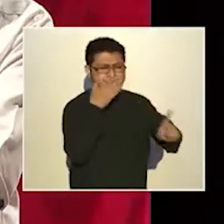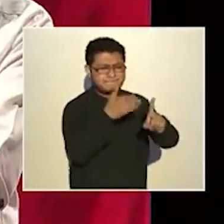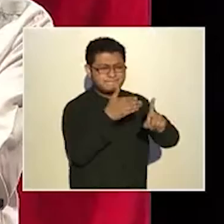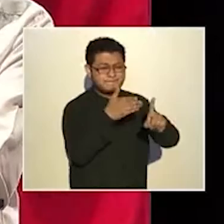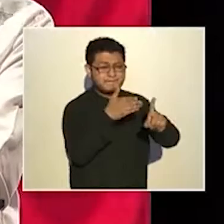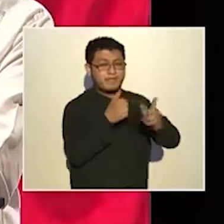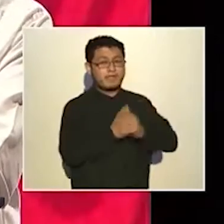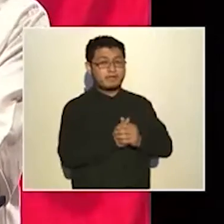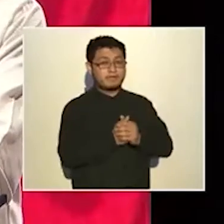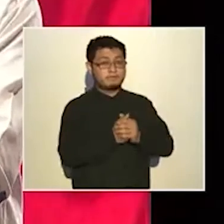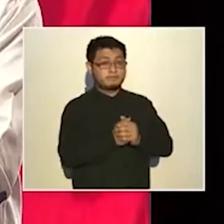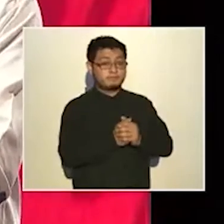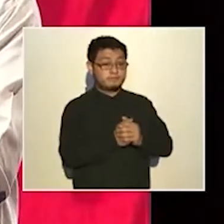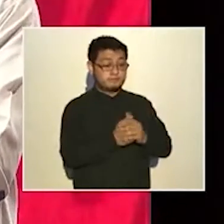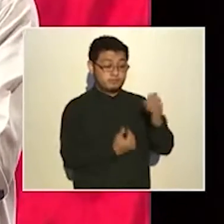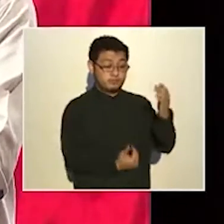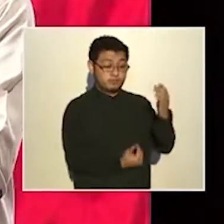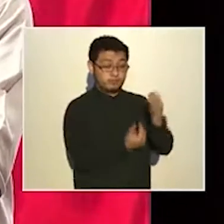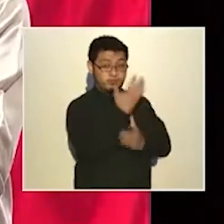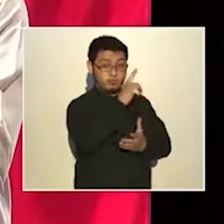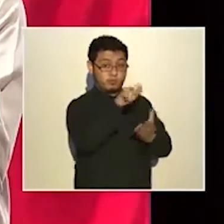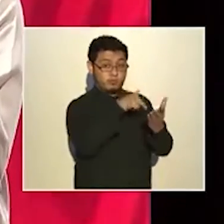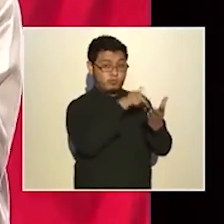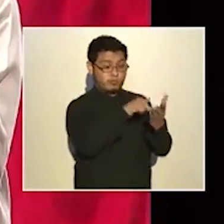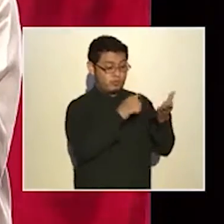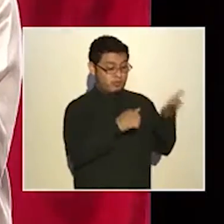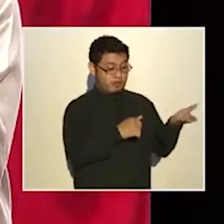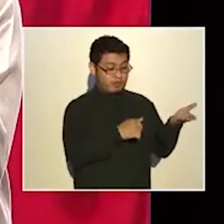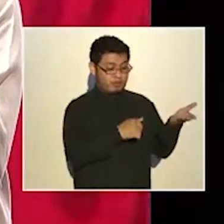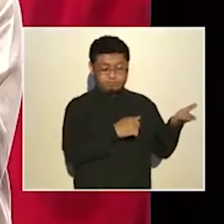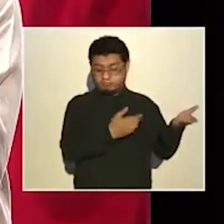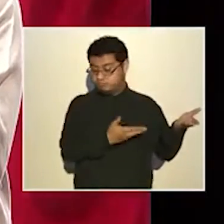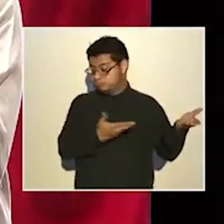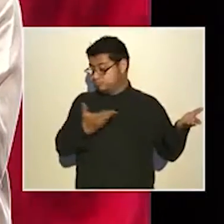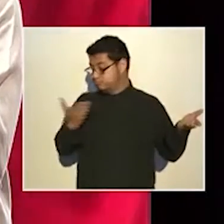las nuevas y las antiguas ciudades mayas.